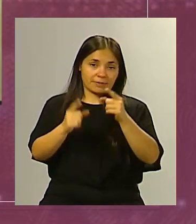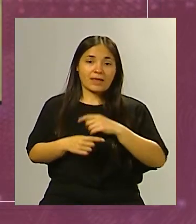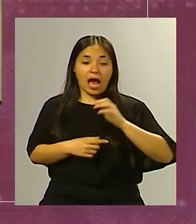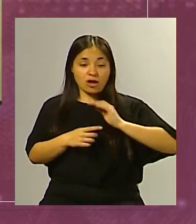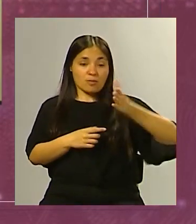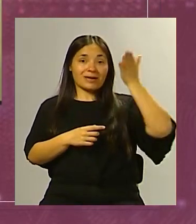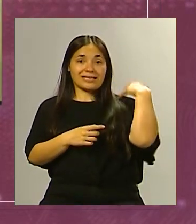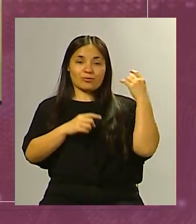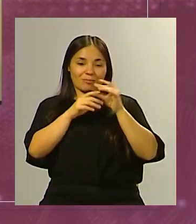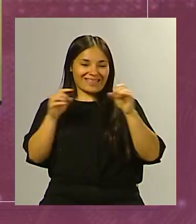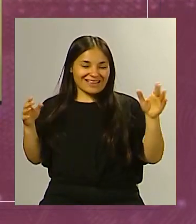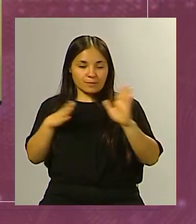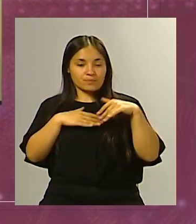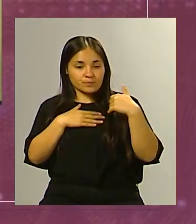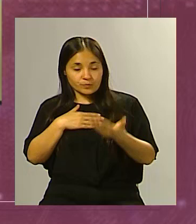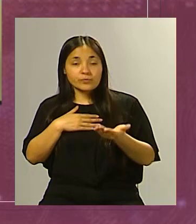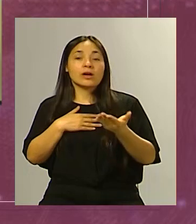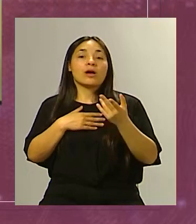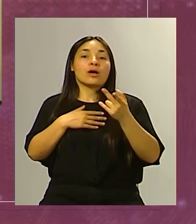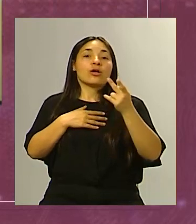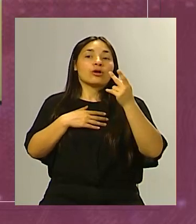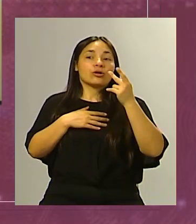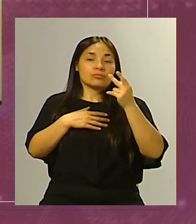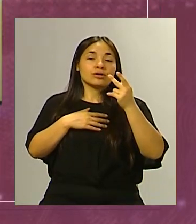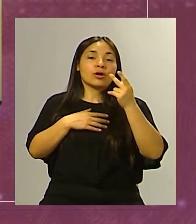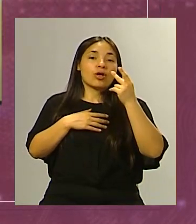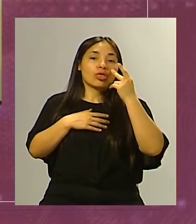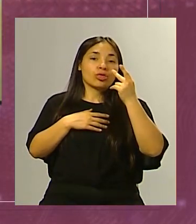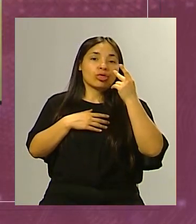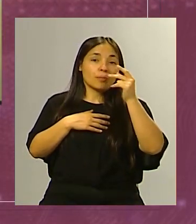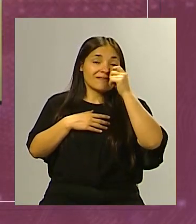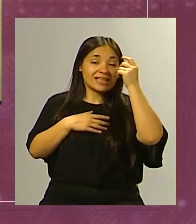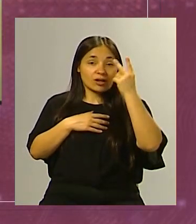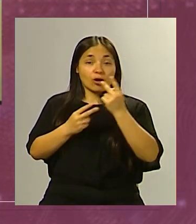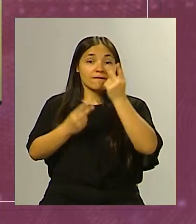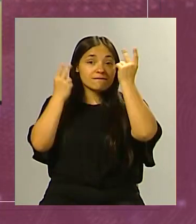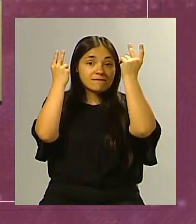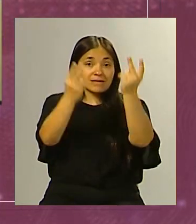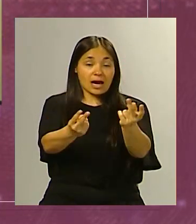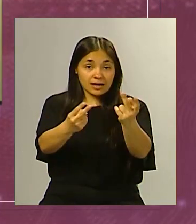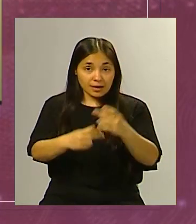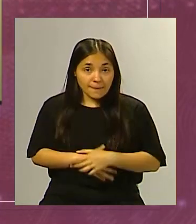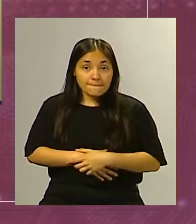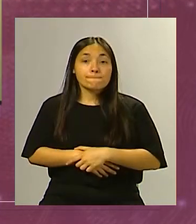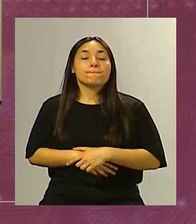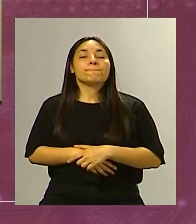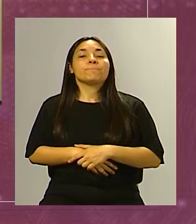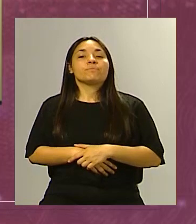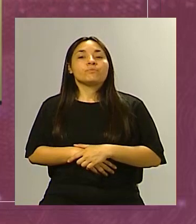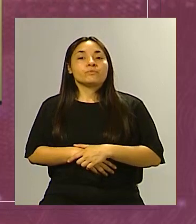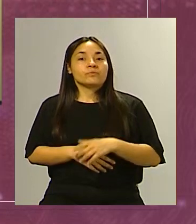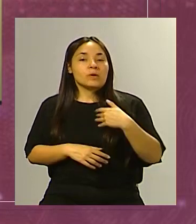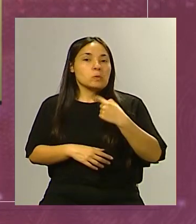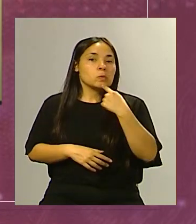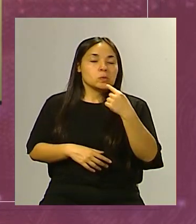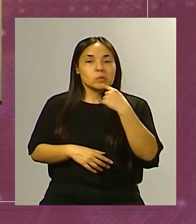de pandemia, los egresados 21 para la promoción 22, que serían quienes egresan este año, estuvo muy en